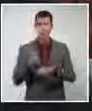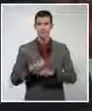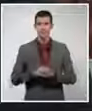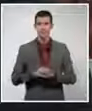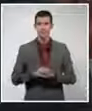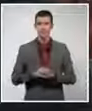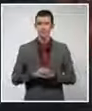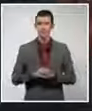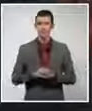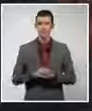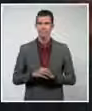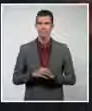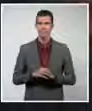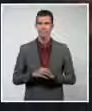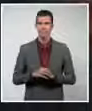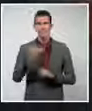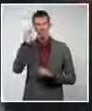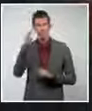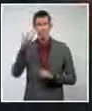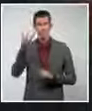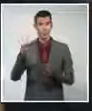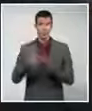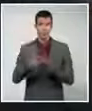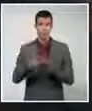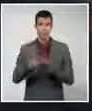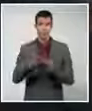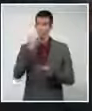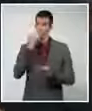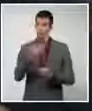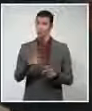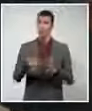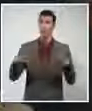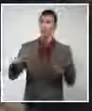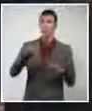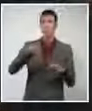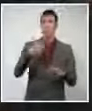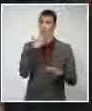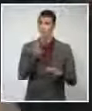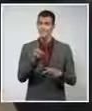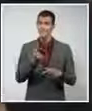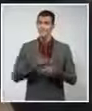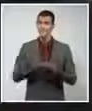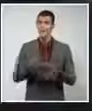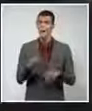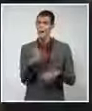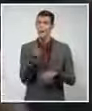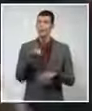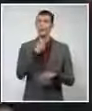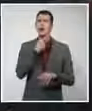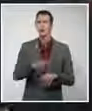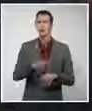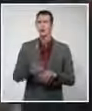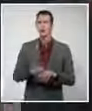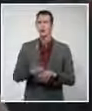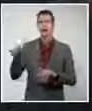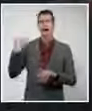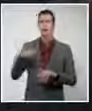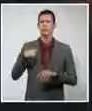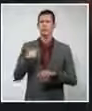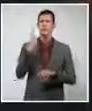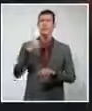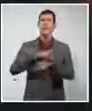las capacidades en esta red. Y las personas lo que perciben es que ahora su descarga dura 6 veces menos. Es decir, si yo antes me demoraba 1 minuto